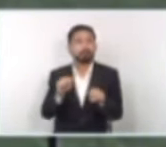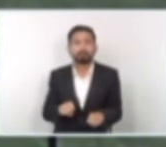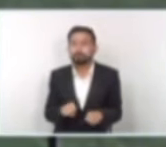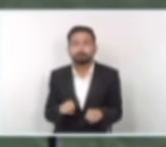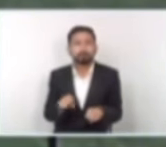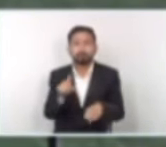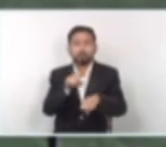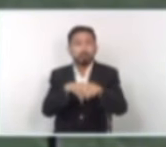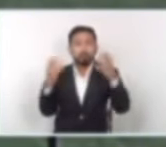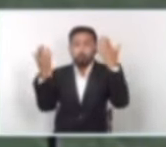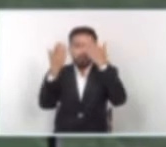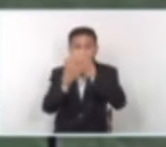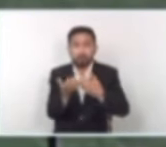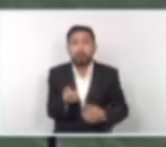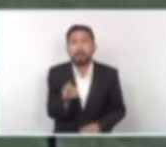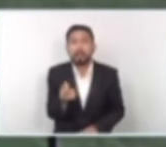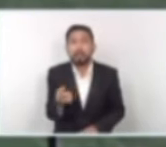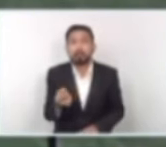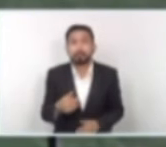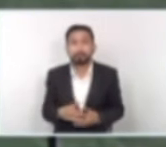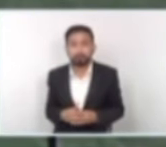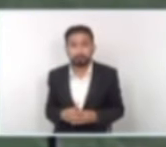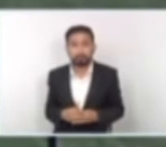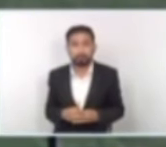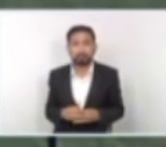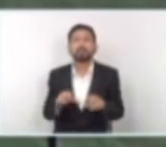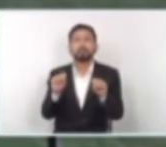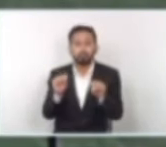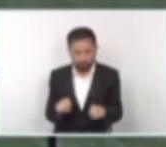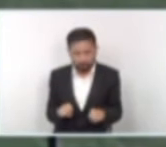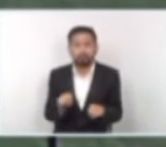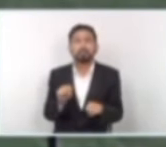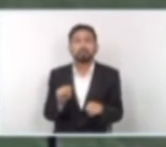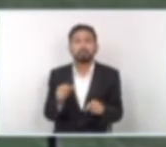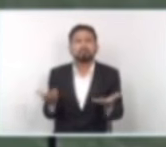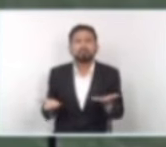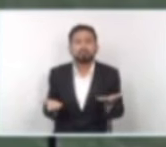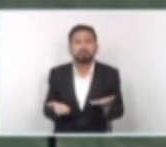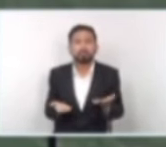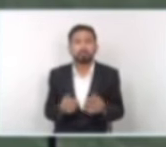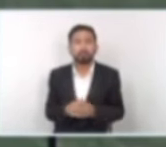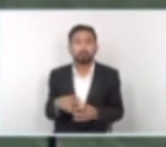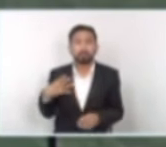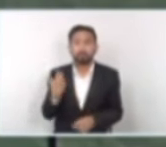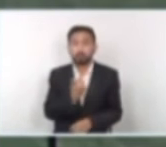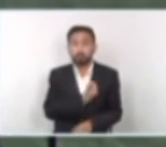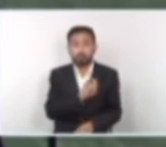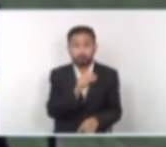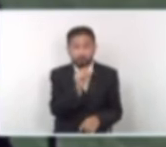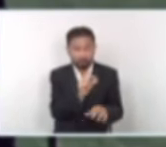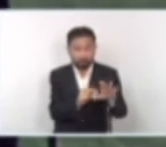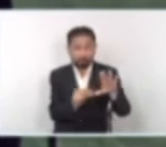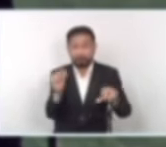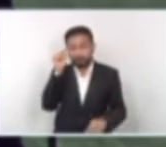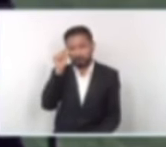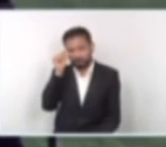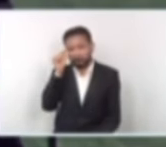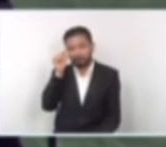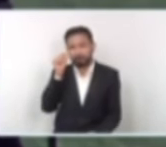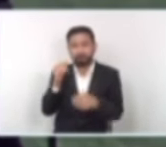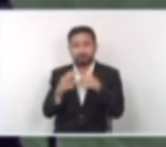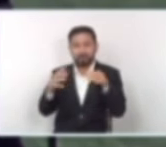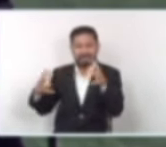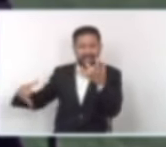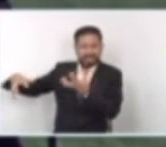los tiempos oscuros que se avecinan. Pero lo que sí podemos hacer es convertirnos en un pequeño refugio ante la tormenta